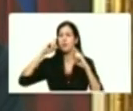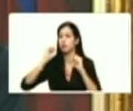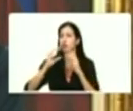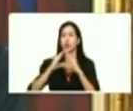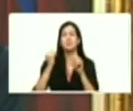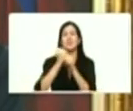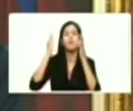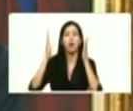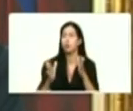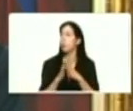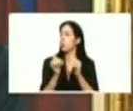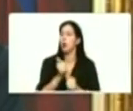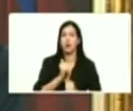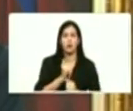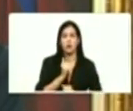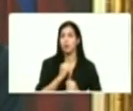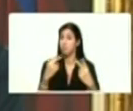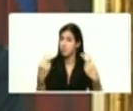trabajadores